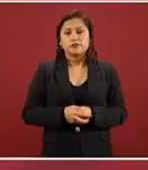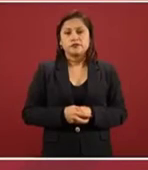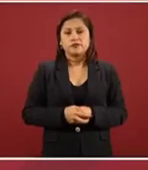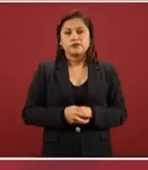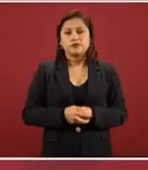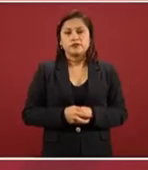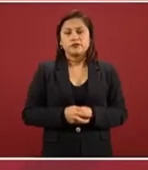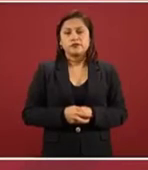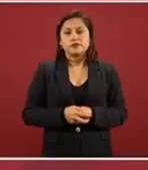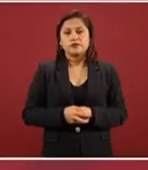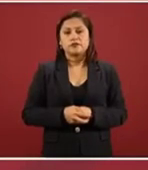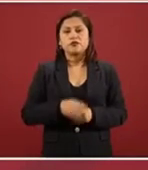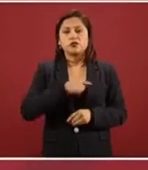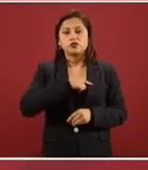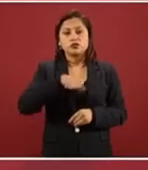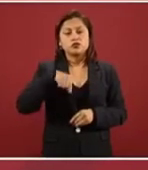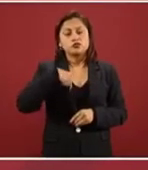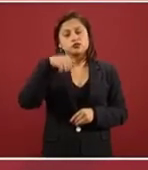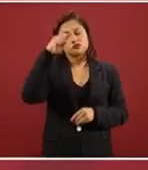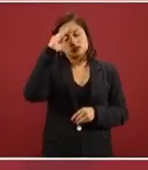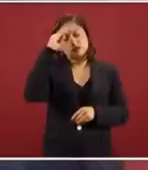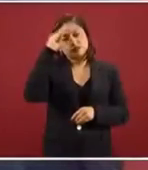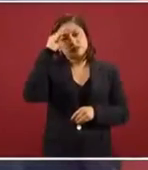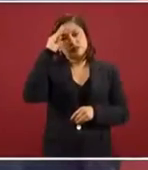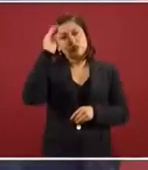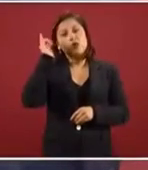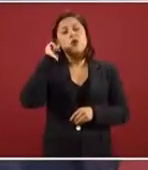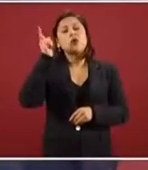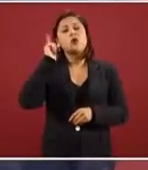esperanza de que haya